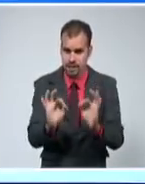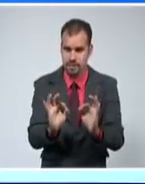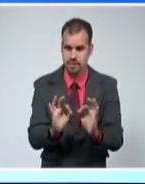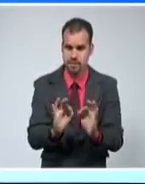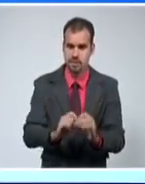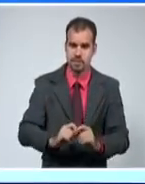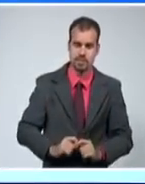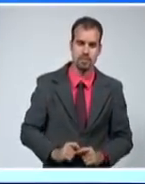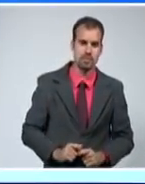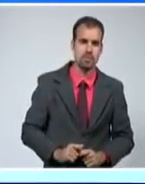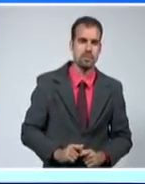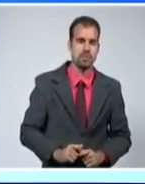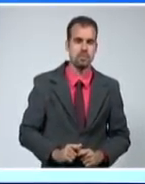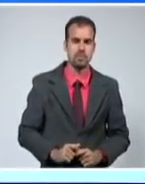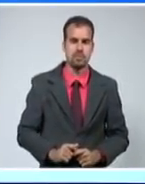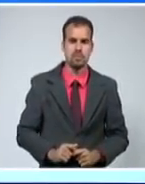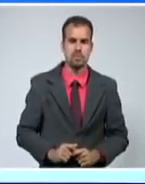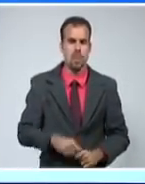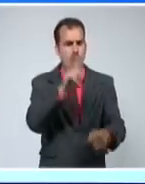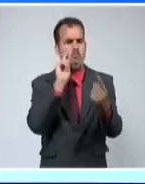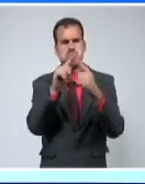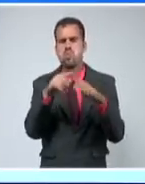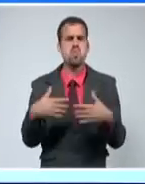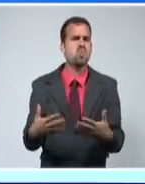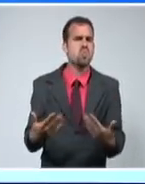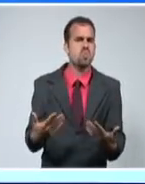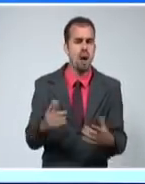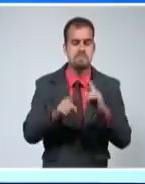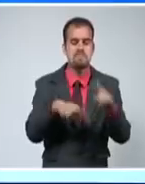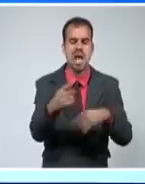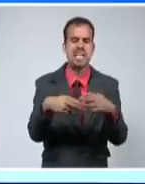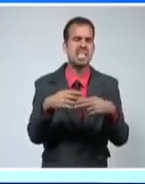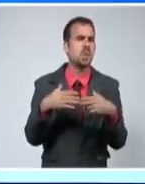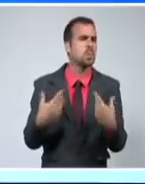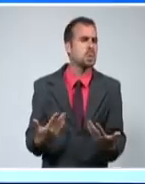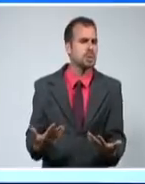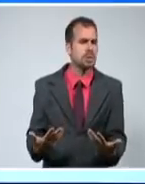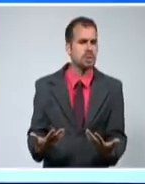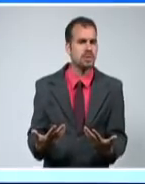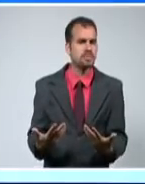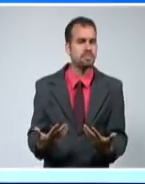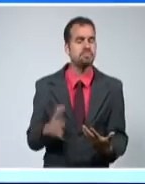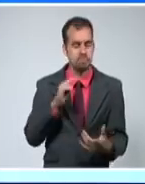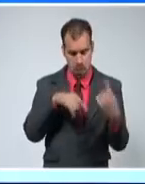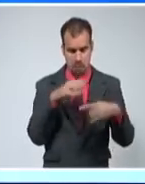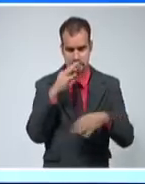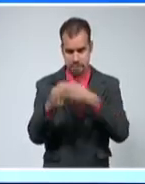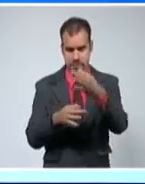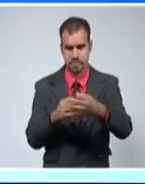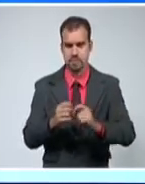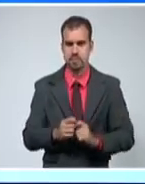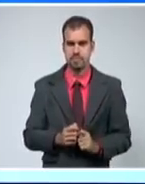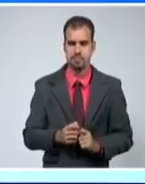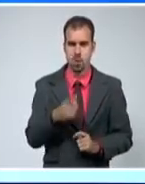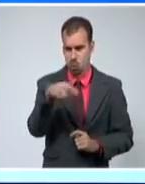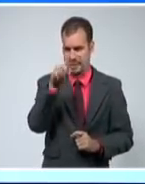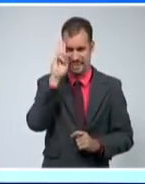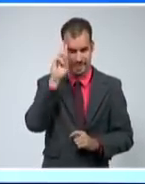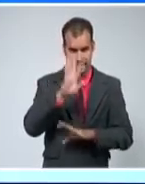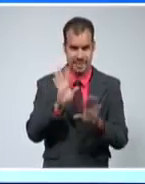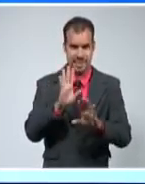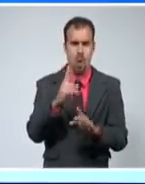cual es el pretexto para esta acción de mañana voy a explicarles ustedes recuerdan que hace unas semanas aparece un hombre